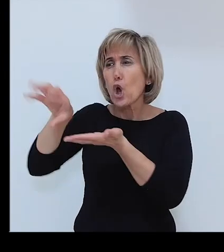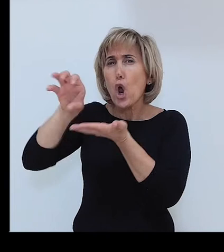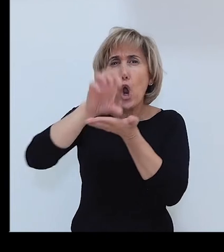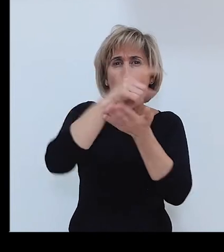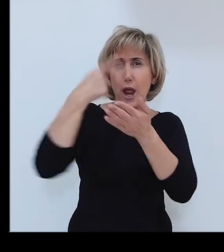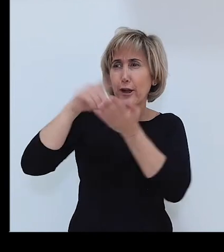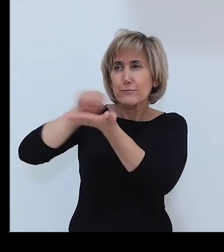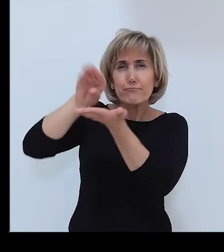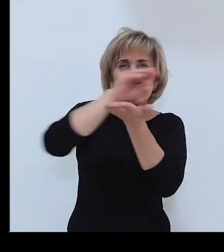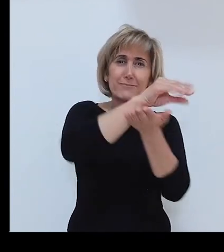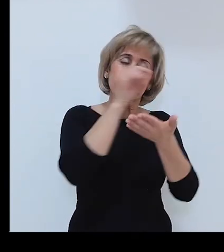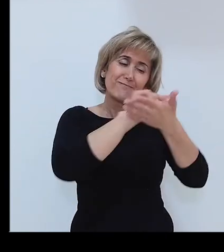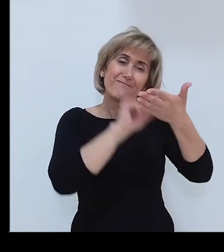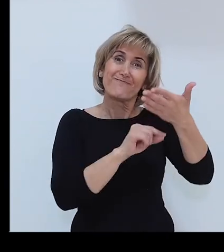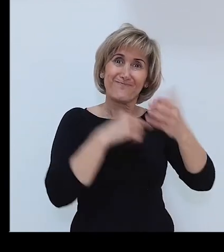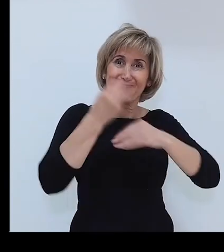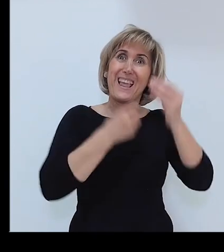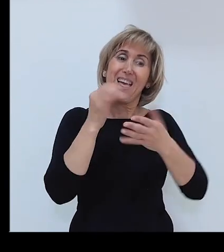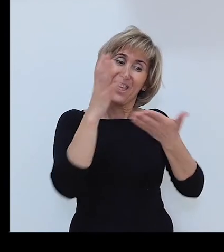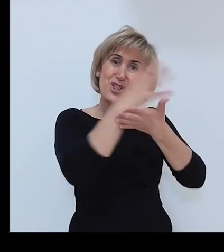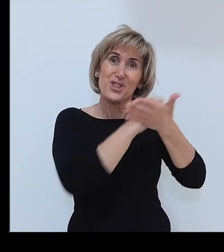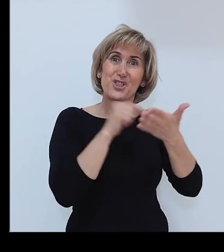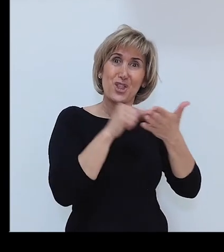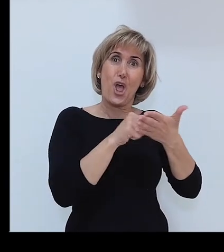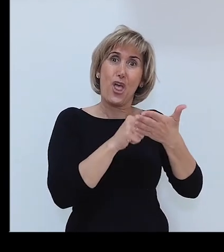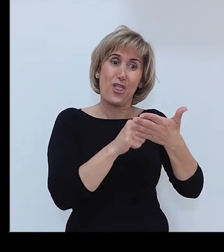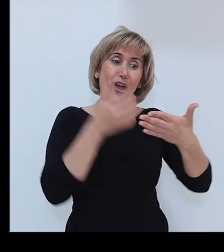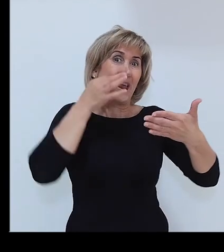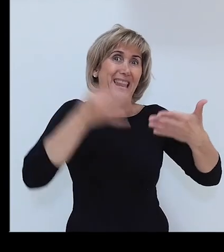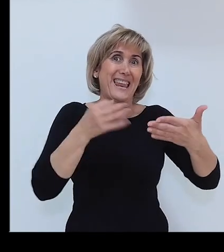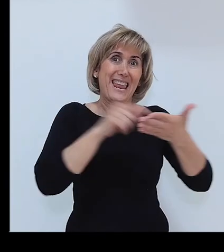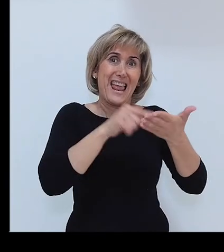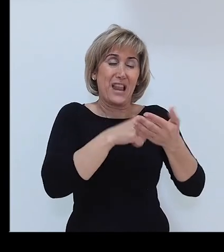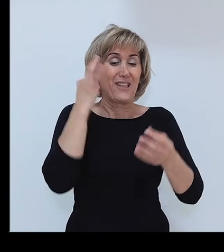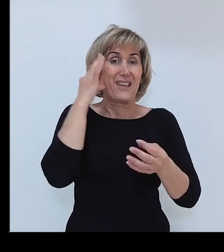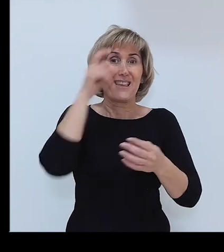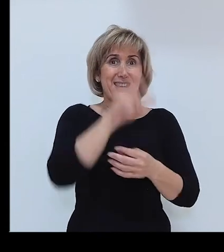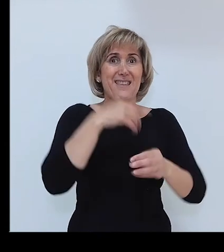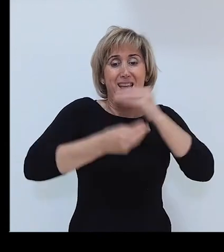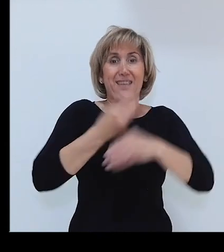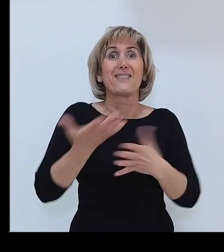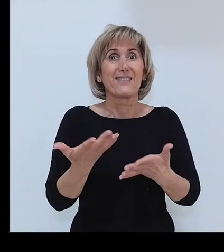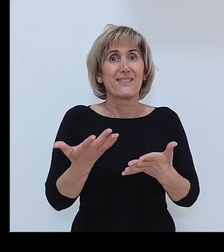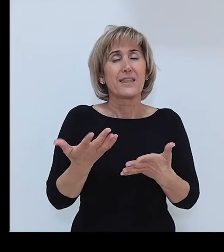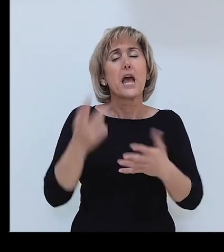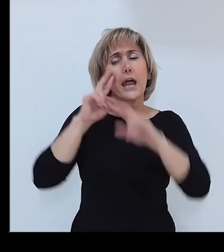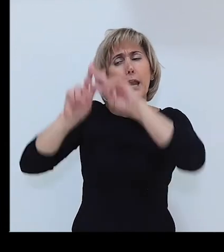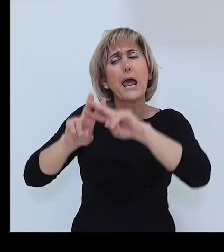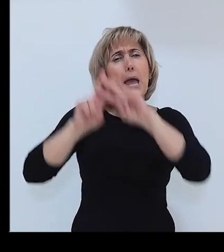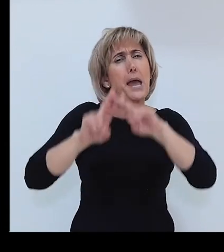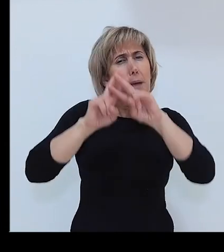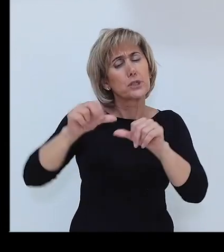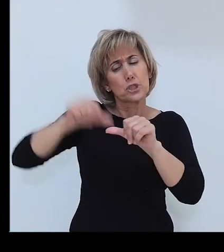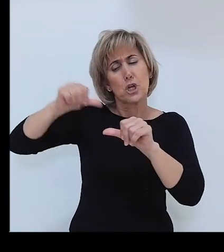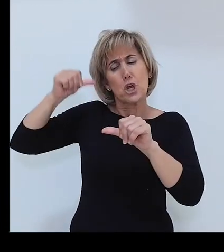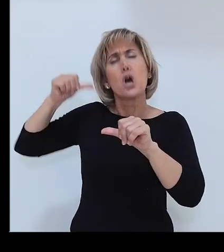con datos, digamos, con soporte empírico a lo que decía, ¿no? Entonces, en ese sentido, sí